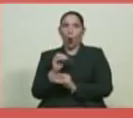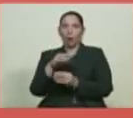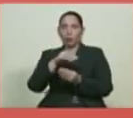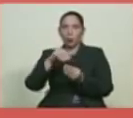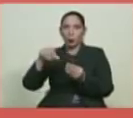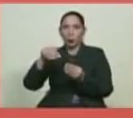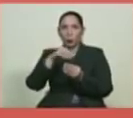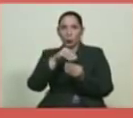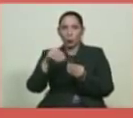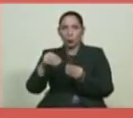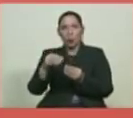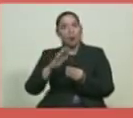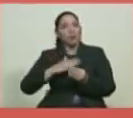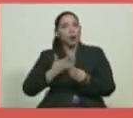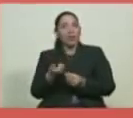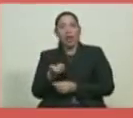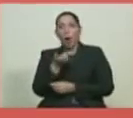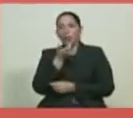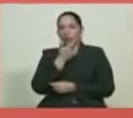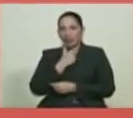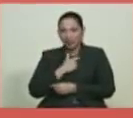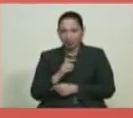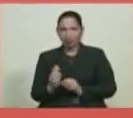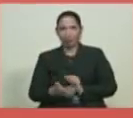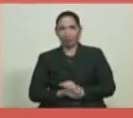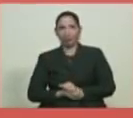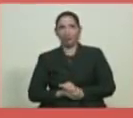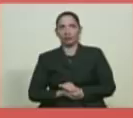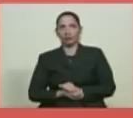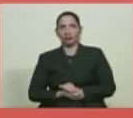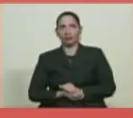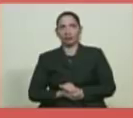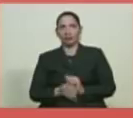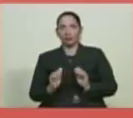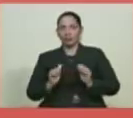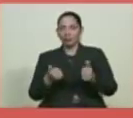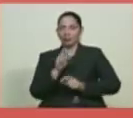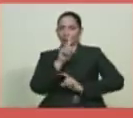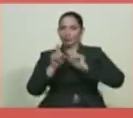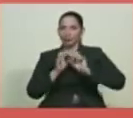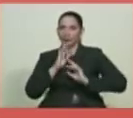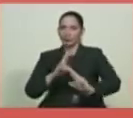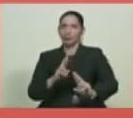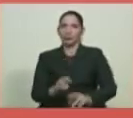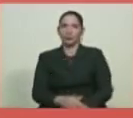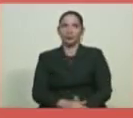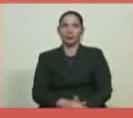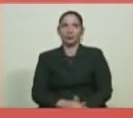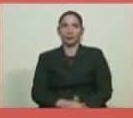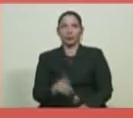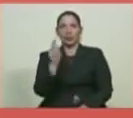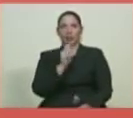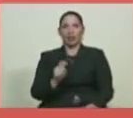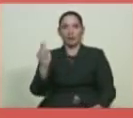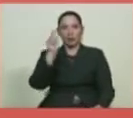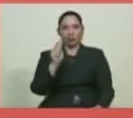los pueden comer. Con muchísimo gusto contestaremos las preguntas a que hubiera lugar. Por Televen, Oscar